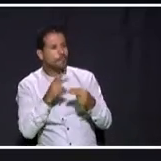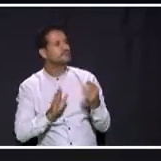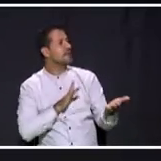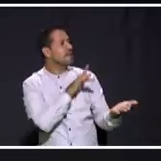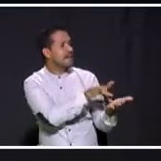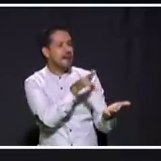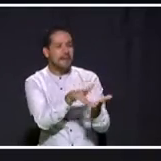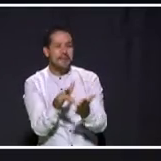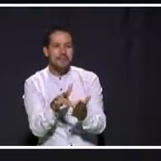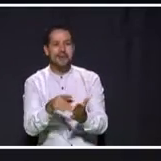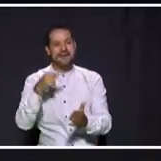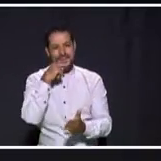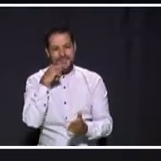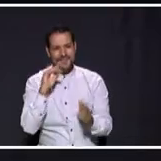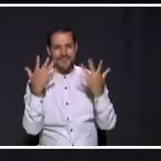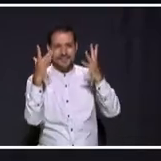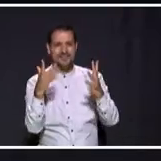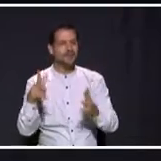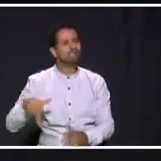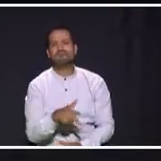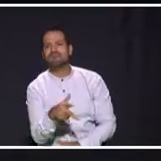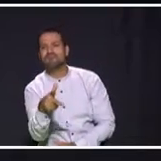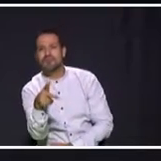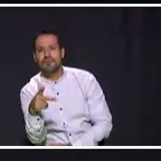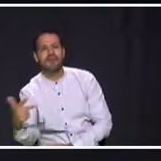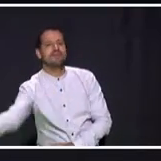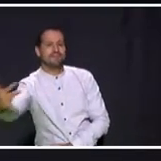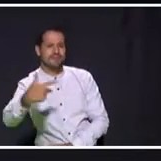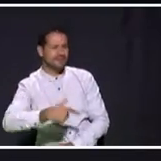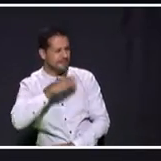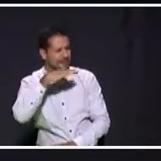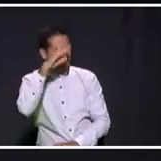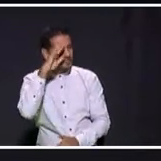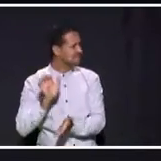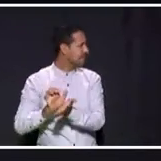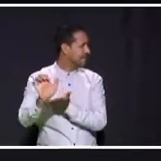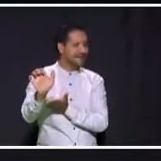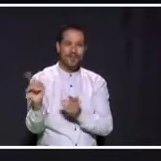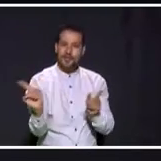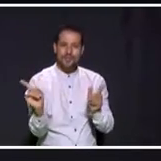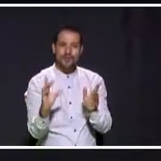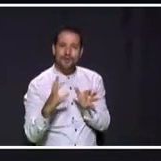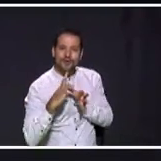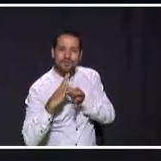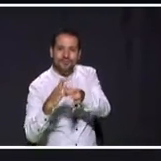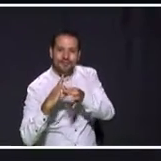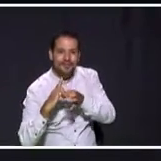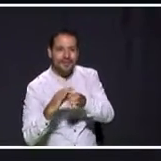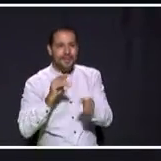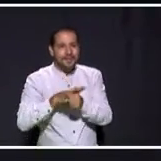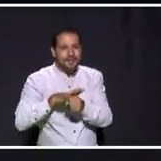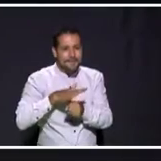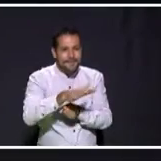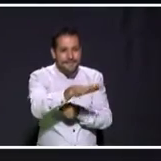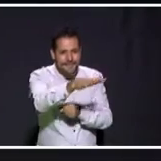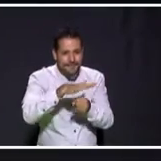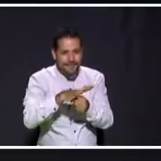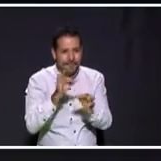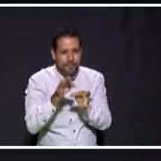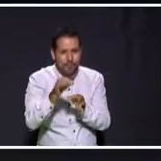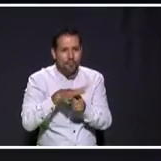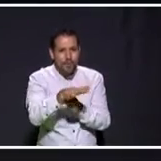medellín a manizales y luego volvernos a medellín y los campesinos aislados de estas obras hay que conectar a las veredas y los corrimientos de antioquia con las